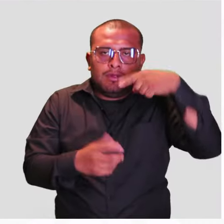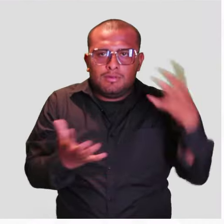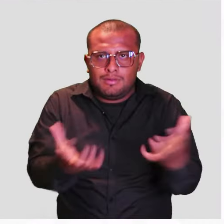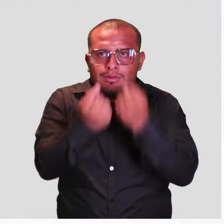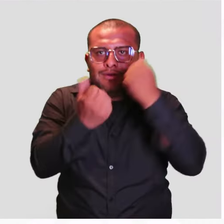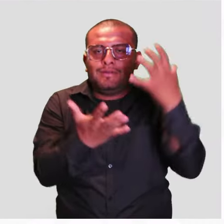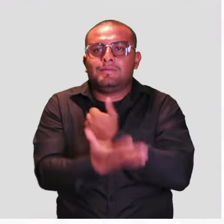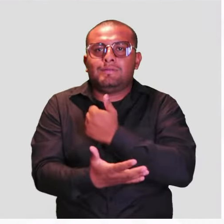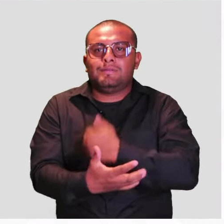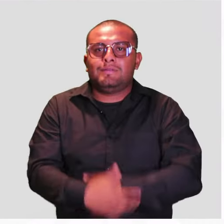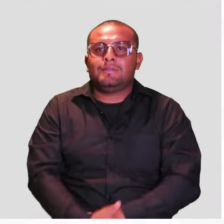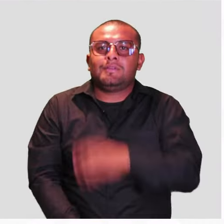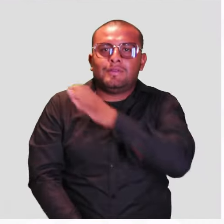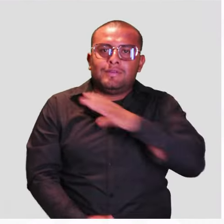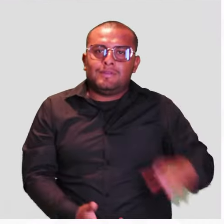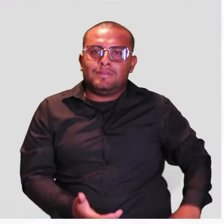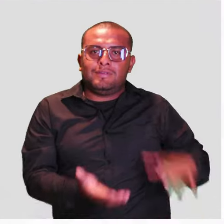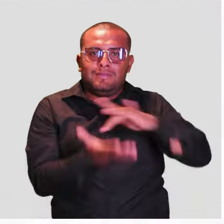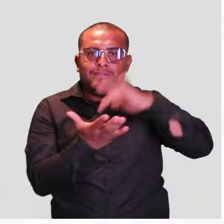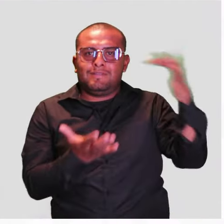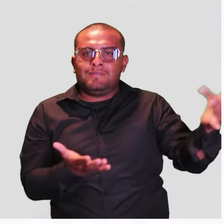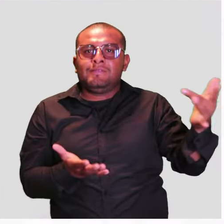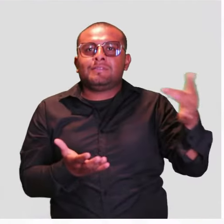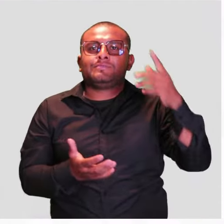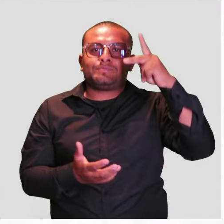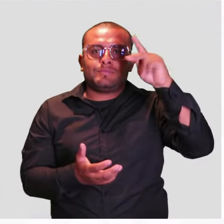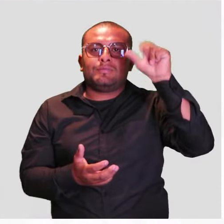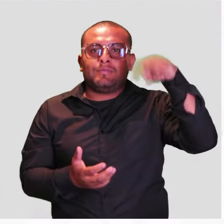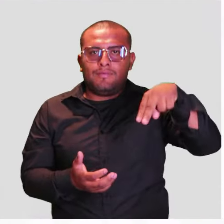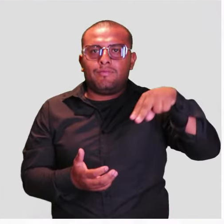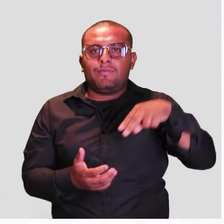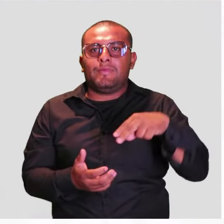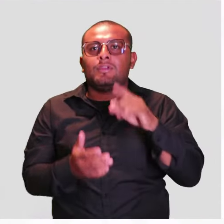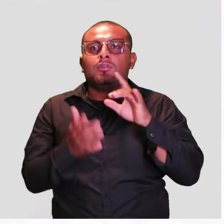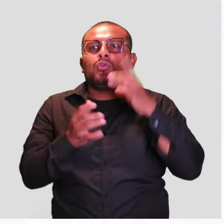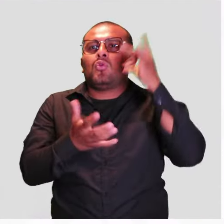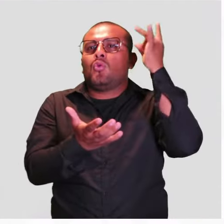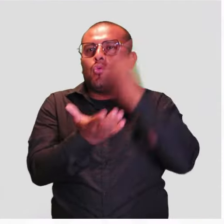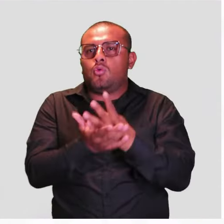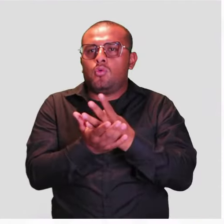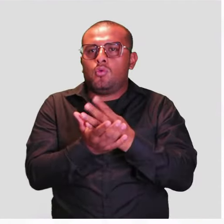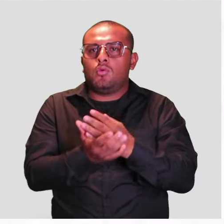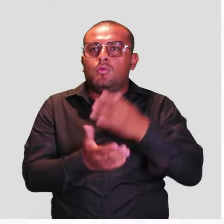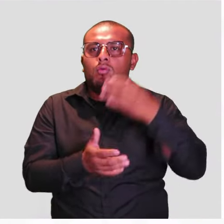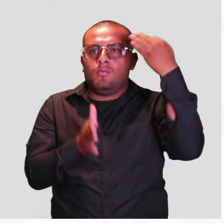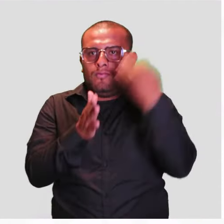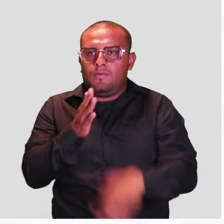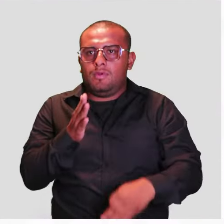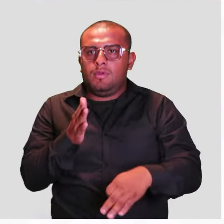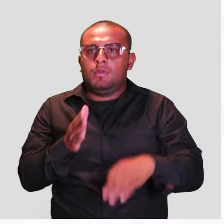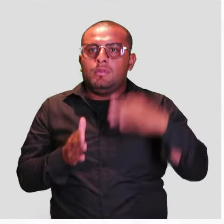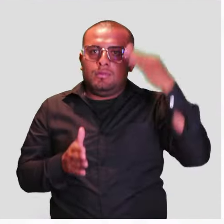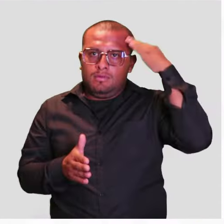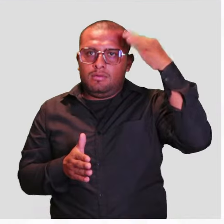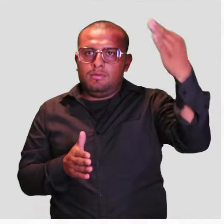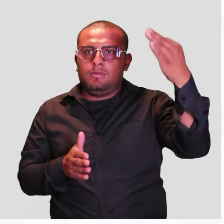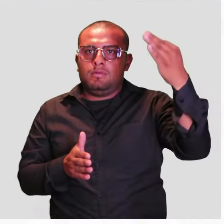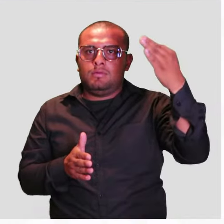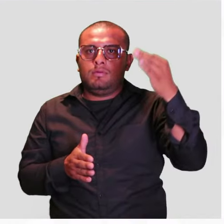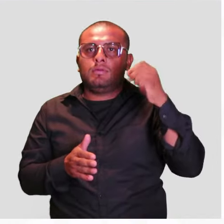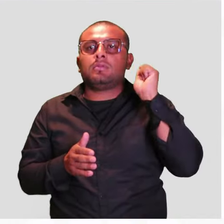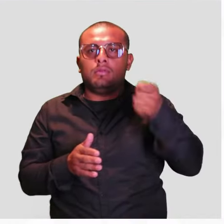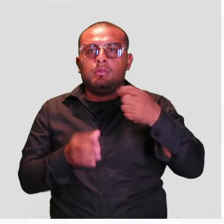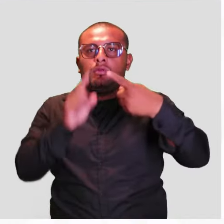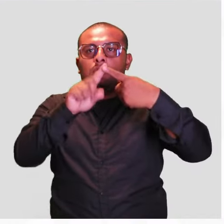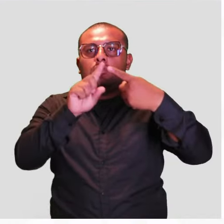Gracias, candidato Roberto Cabrera, del Partido Acción Nacional. El único candidato que resta con tiempo es el candidato Juan